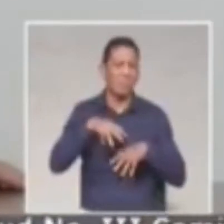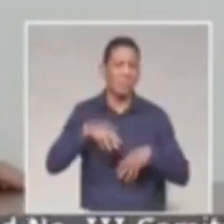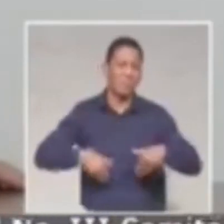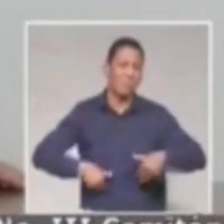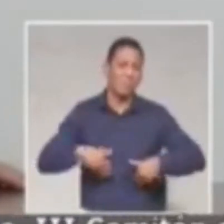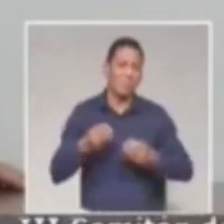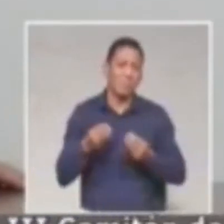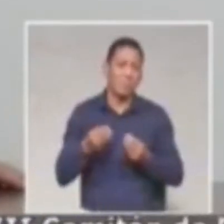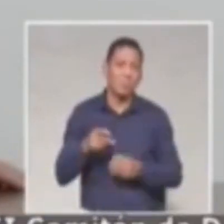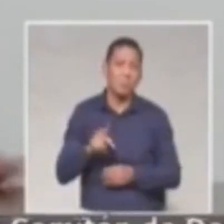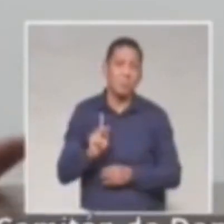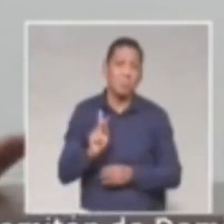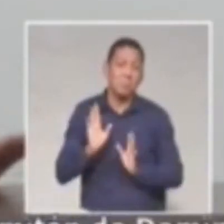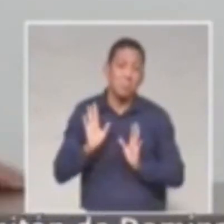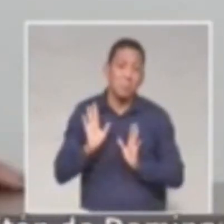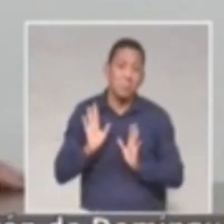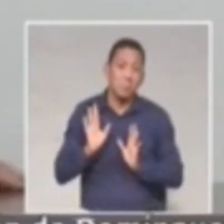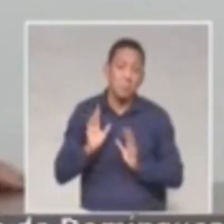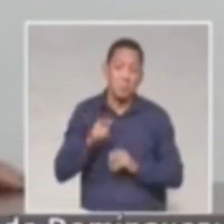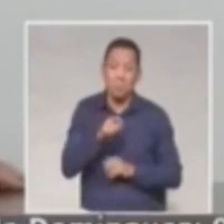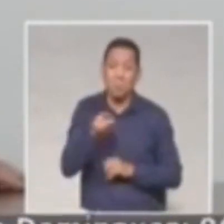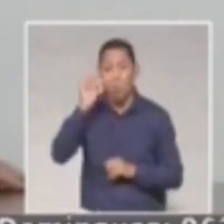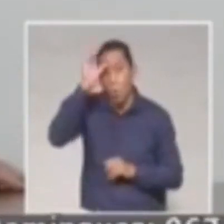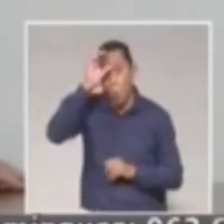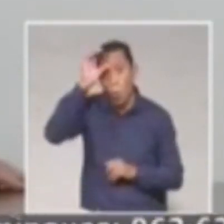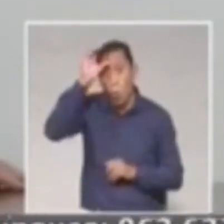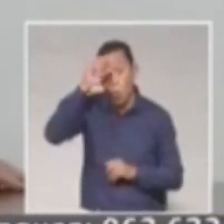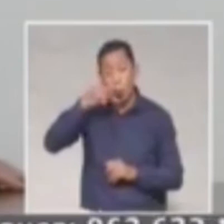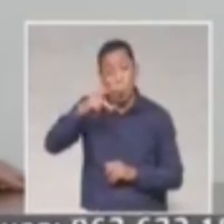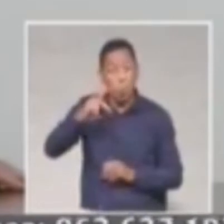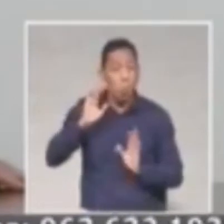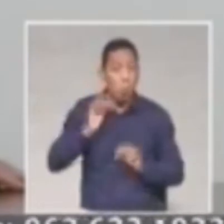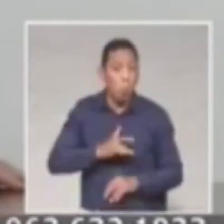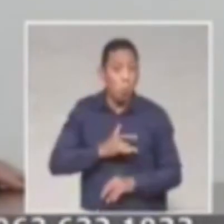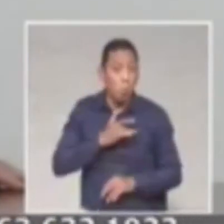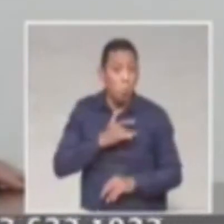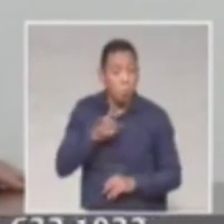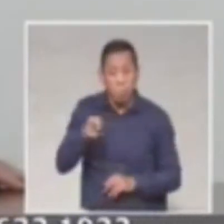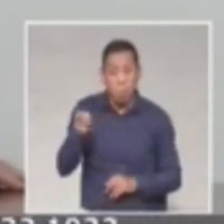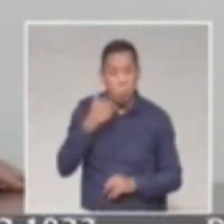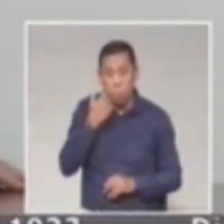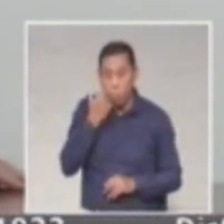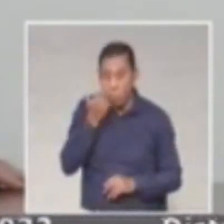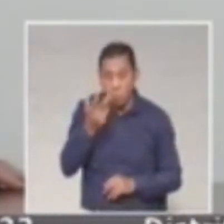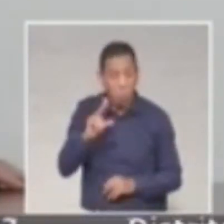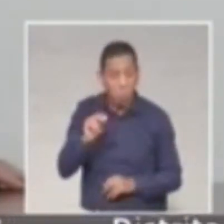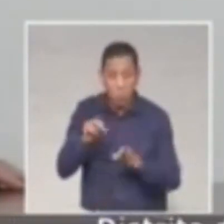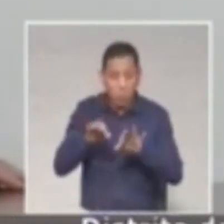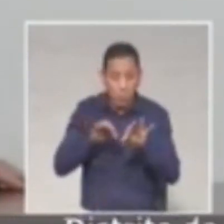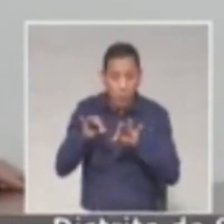Pero pues, eso yo se lo dejo a su conciencia de cada uno, porque quien no se quiera integrar a